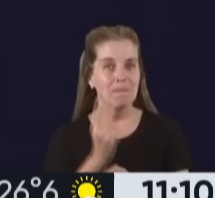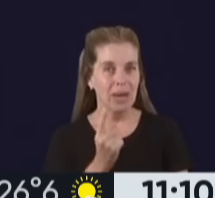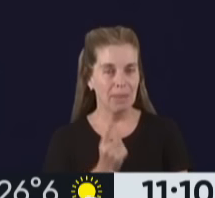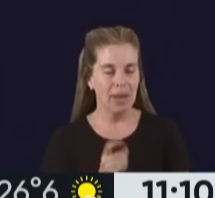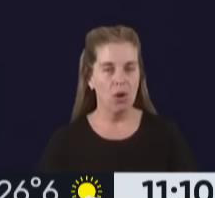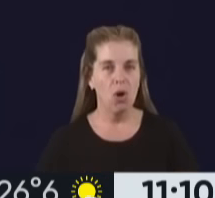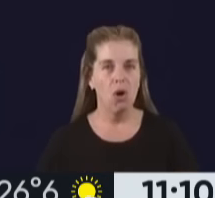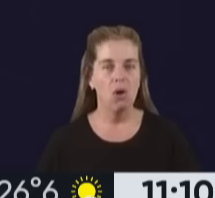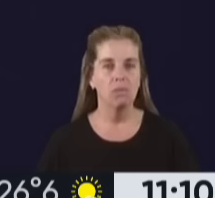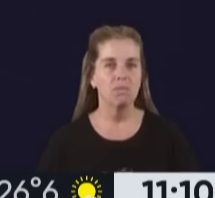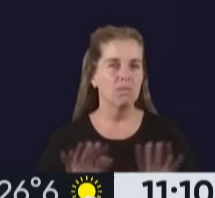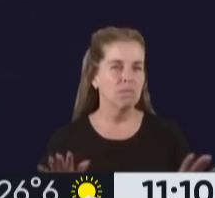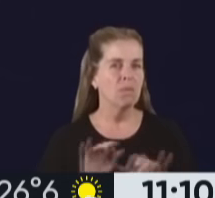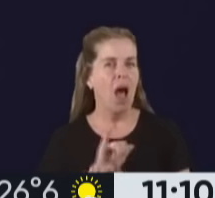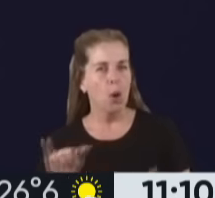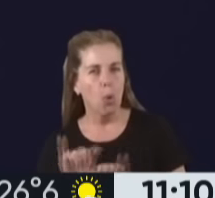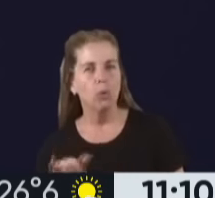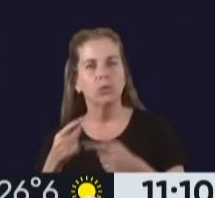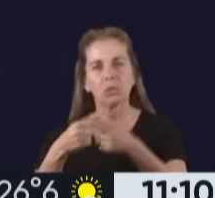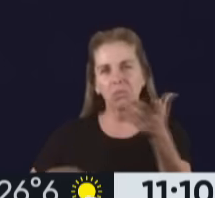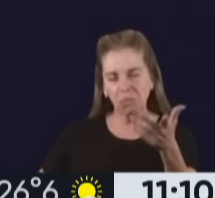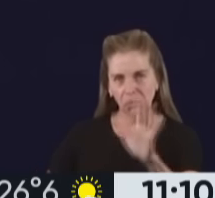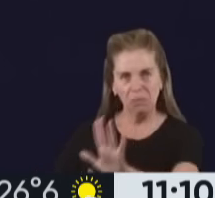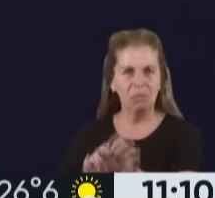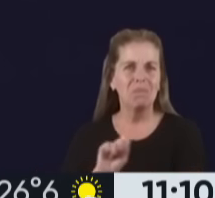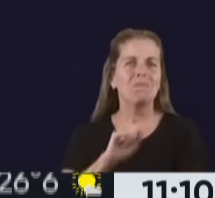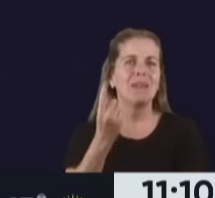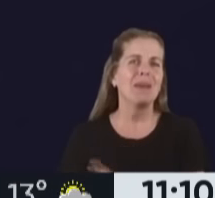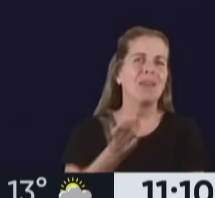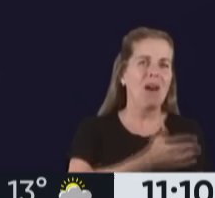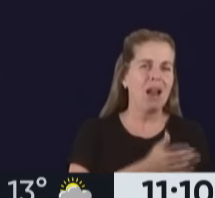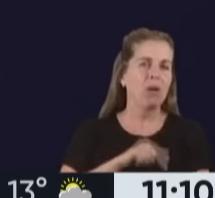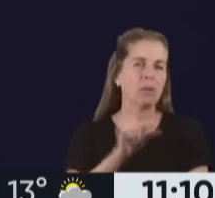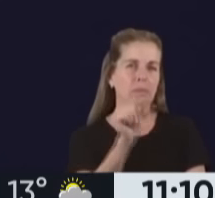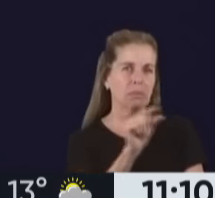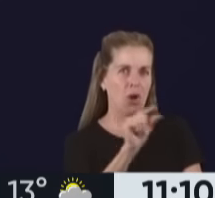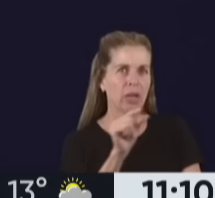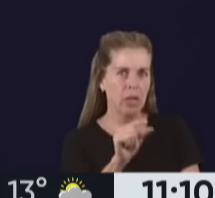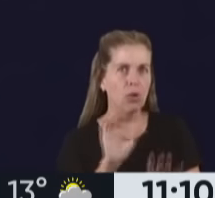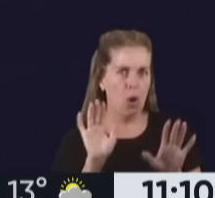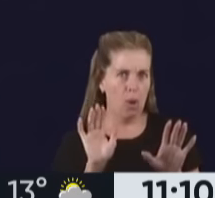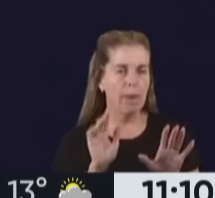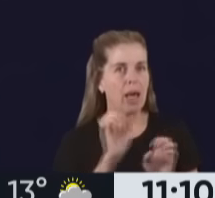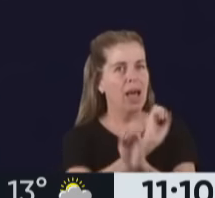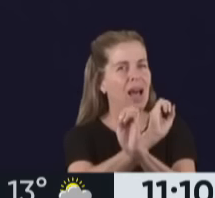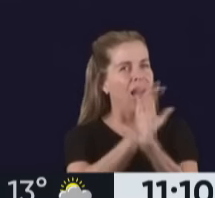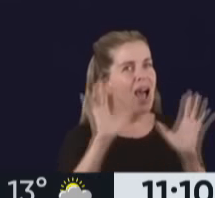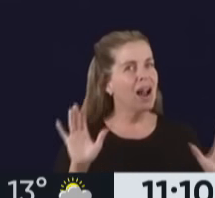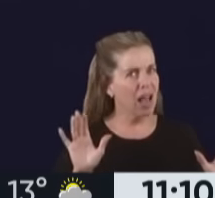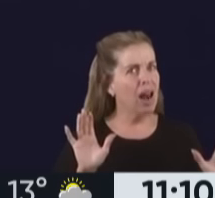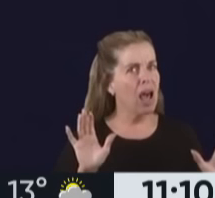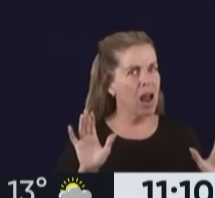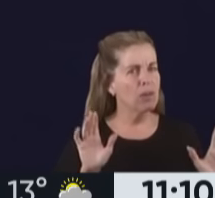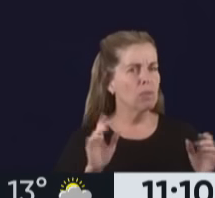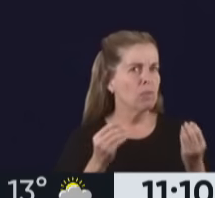comenzar con los anuncios y con lo que tengo para contarles, quiero tomarme unos segundos para desmentir